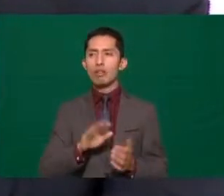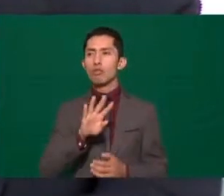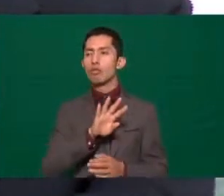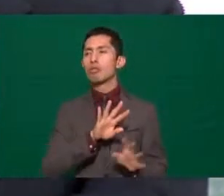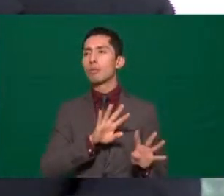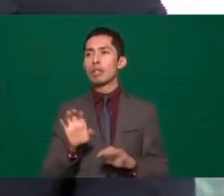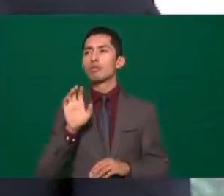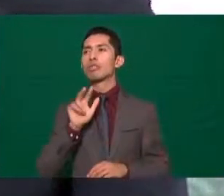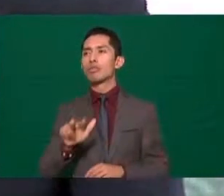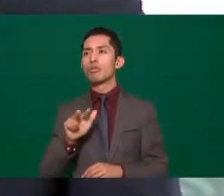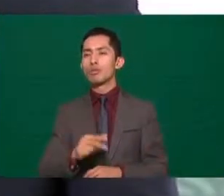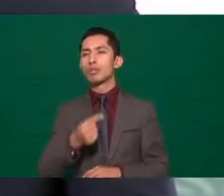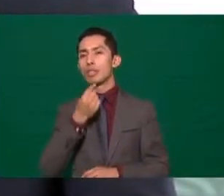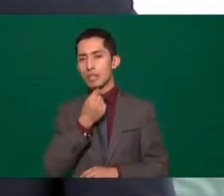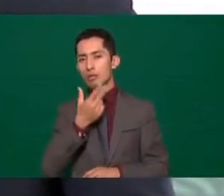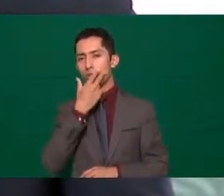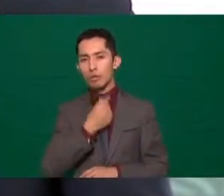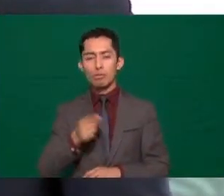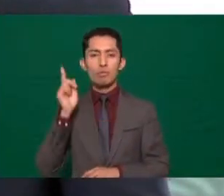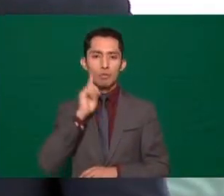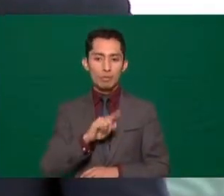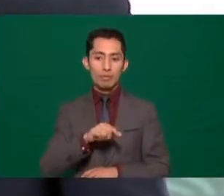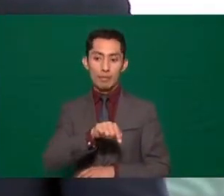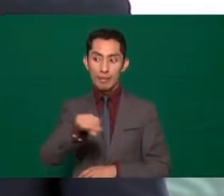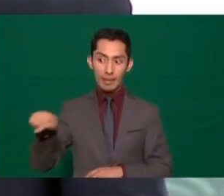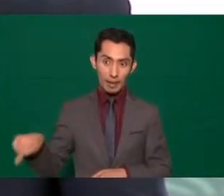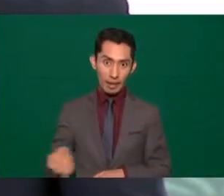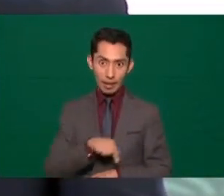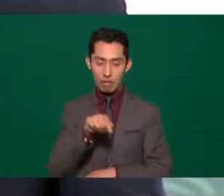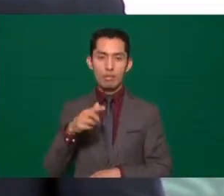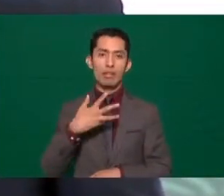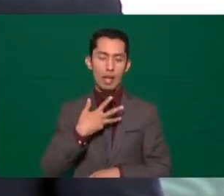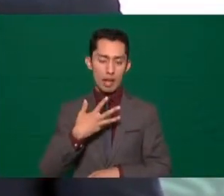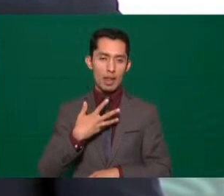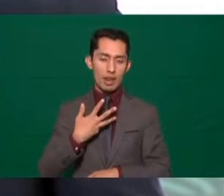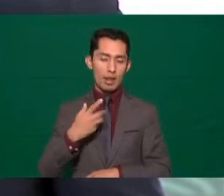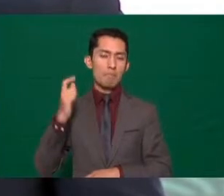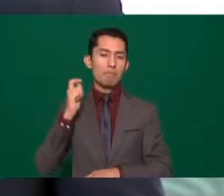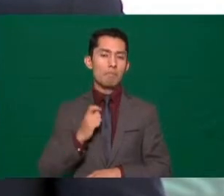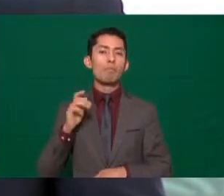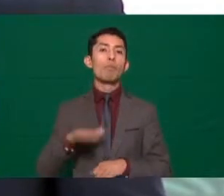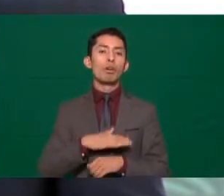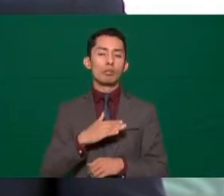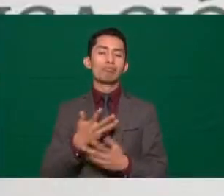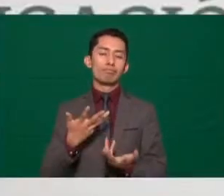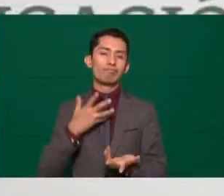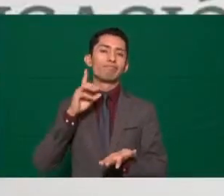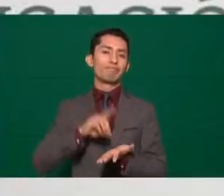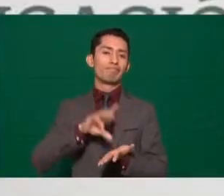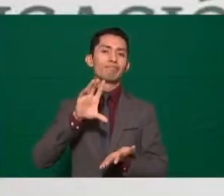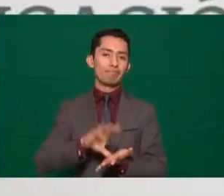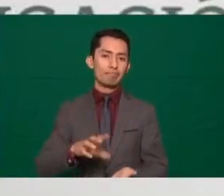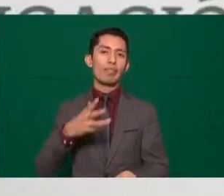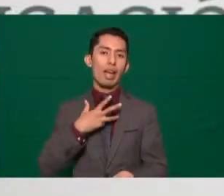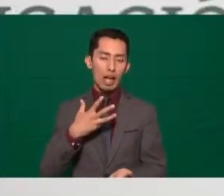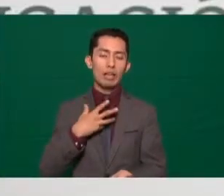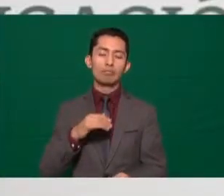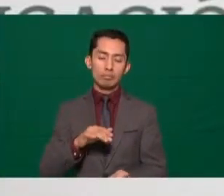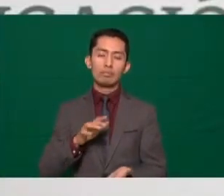18.918 niñas y niñas que tienen pensión por discapacidad.